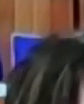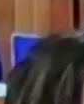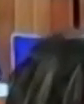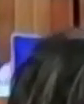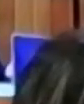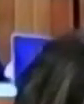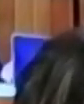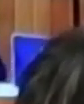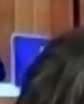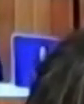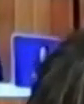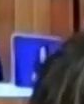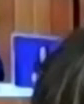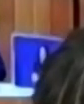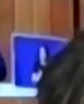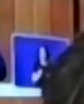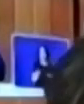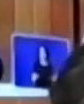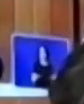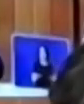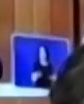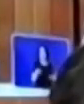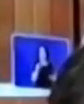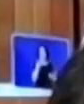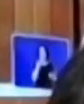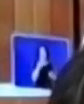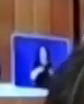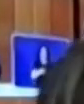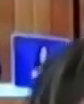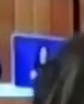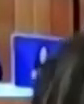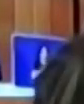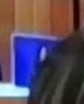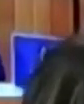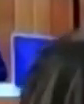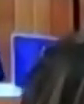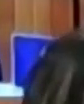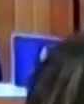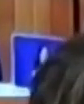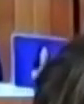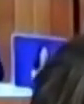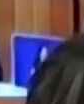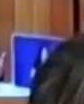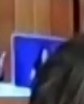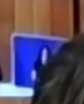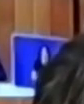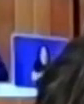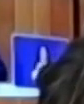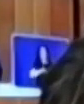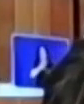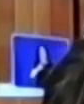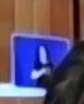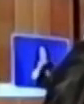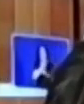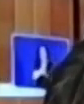debates, fica clarísimo o desconhecemento que teñen da miña comarca, moito máis da comarca do Bierzo, evidentemente, non? Se non coñecen